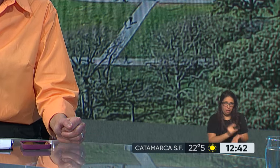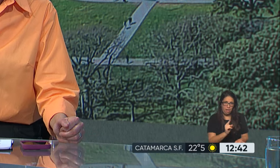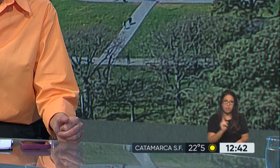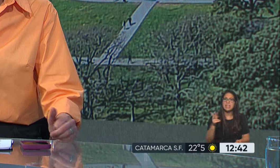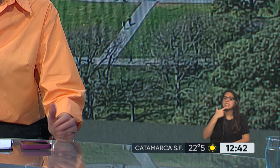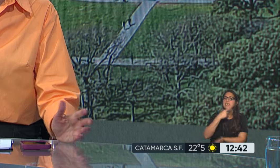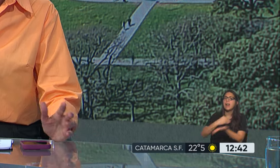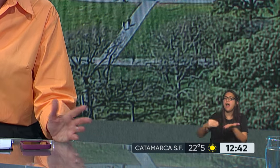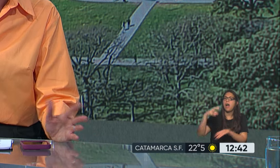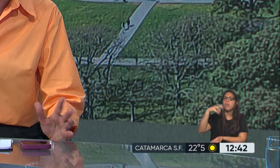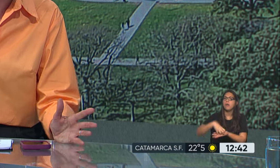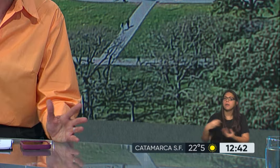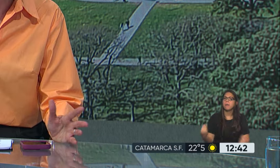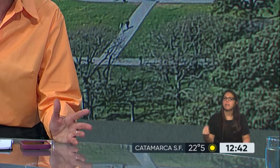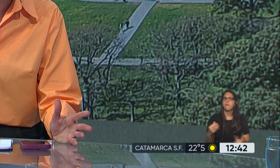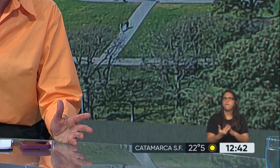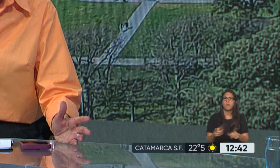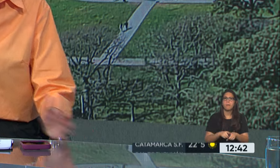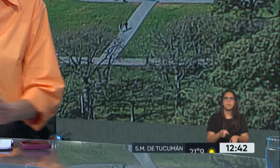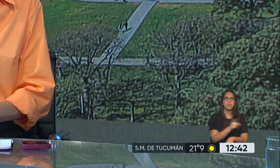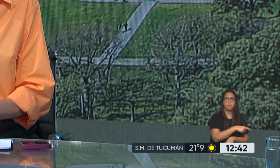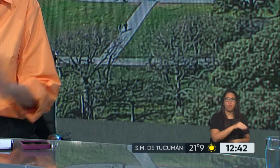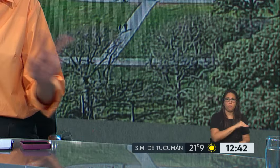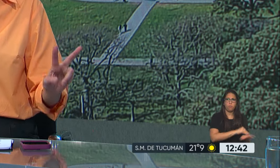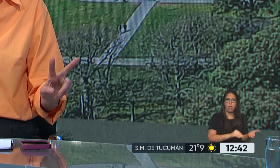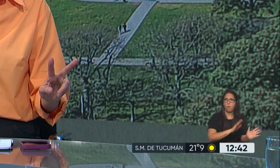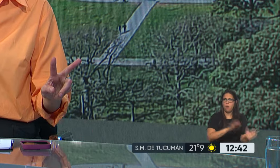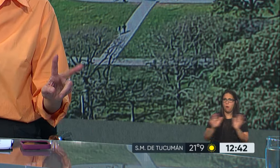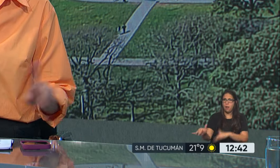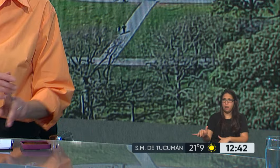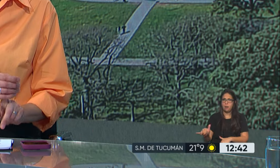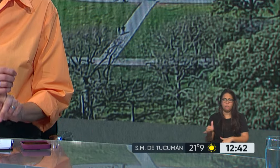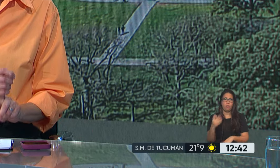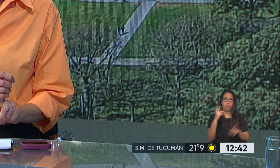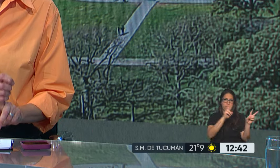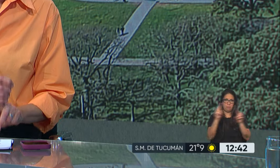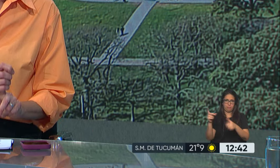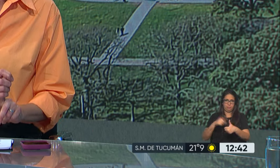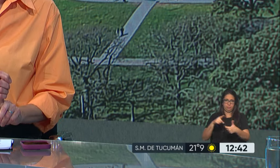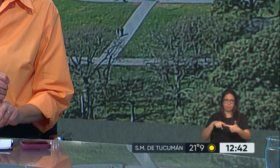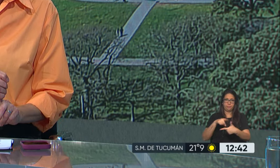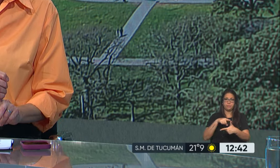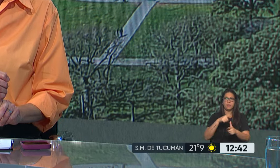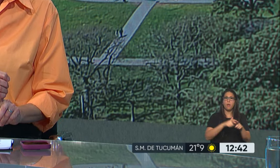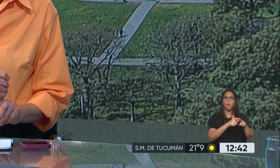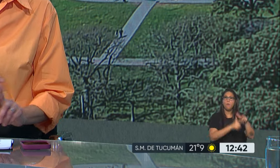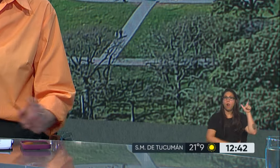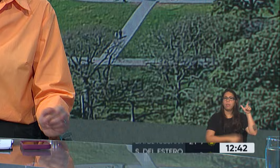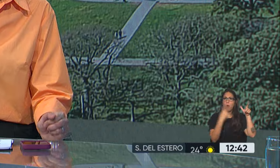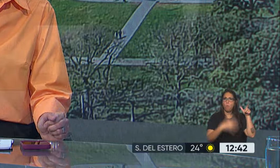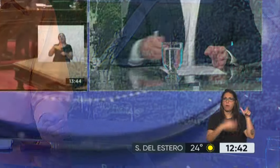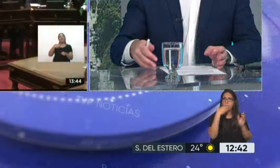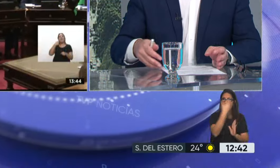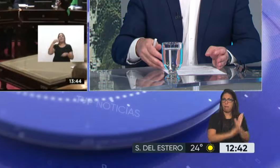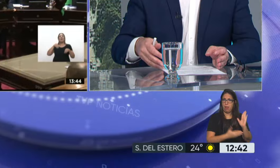el Senado? Porque se repetirá esa actitud que se reclaman diputados en la Cámara Alta. Hay dos temas fundamentales. Empecemos por el primero, boleta única de papel. Ahí